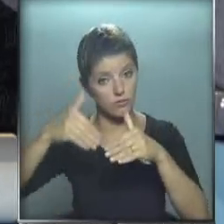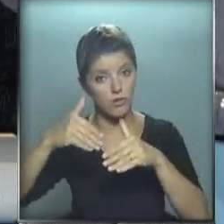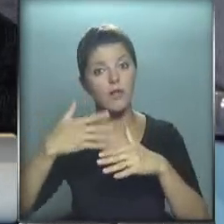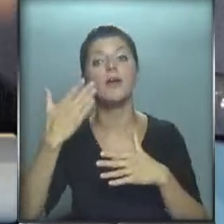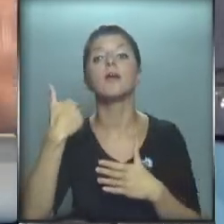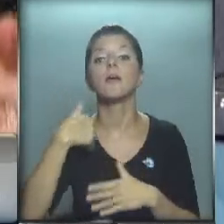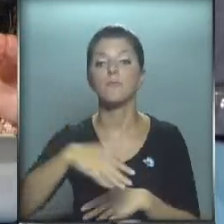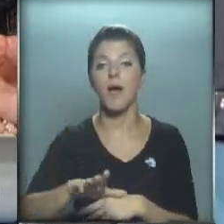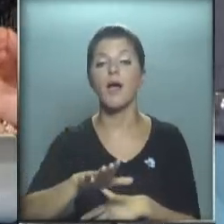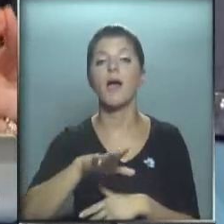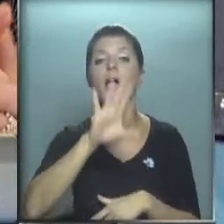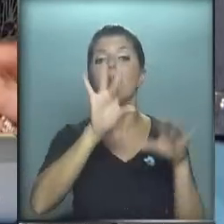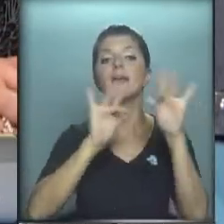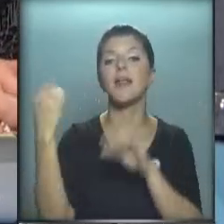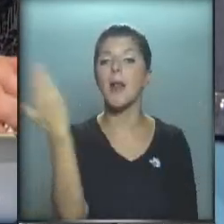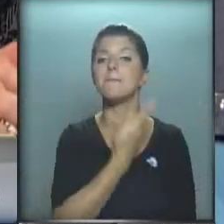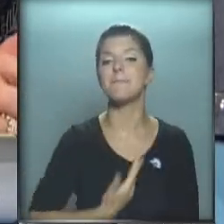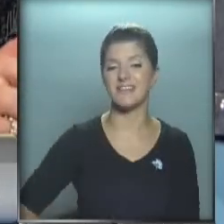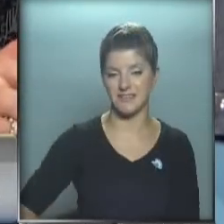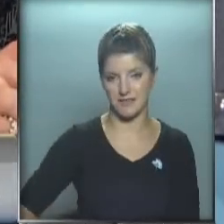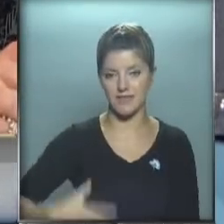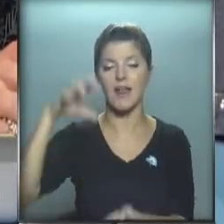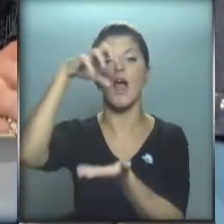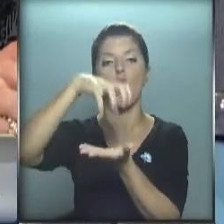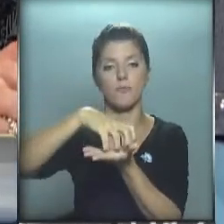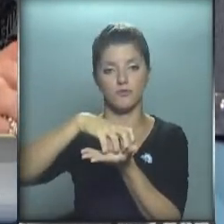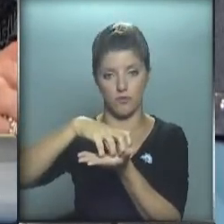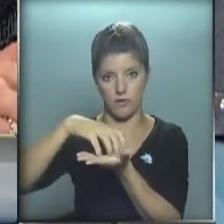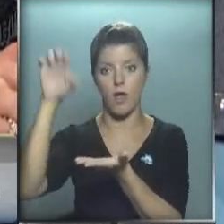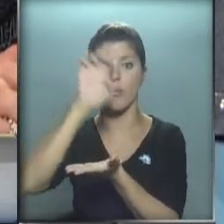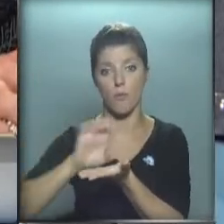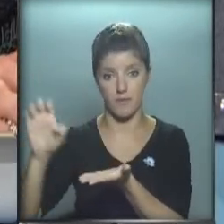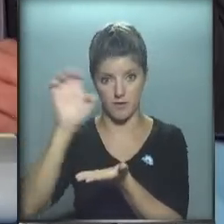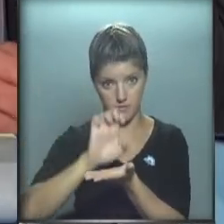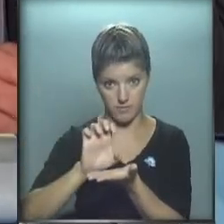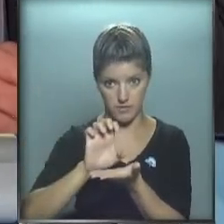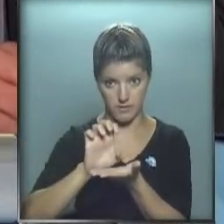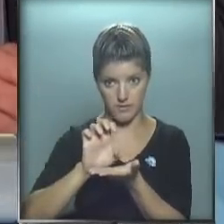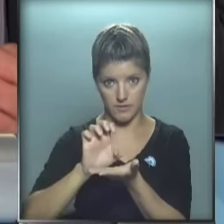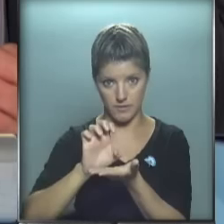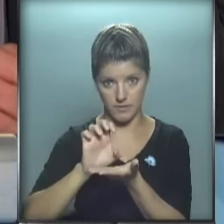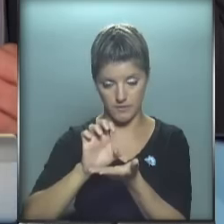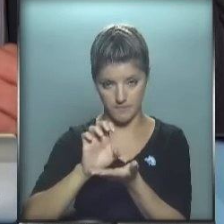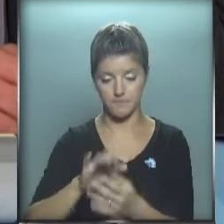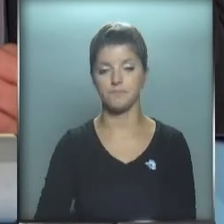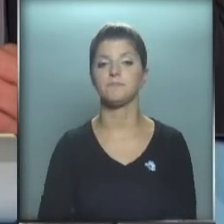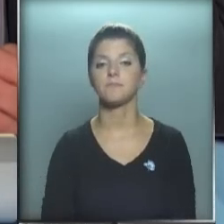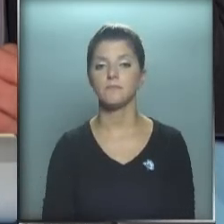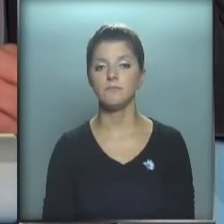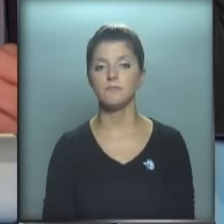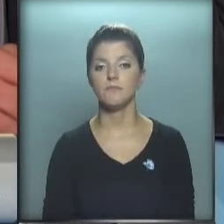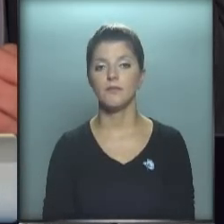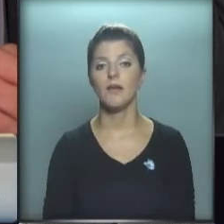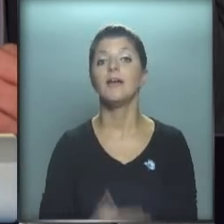nombrar Designar al presidente de la comisión europea es el cargo que va roso ocupa actualmente que era